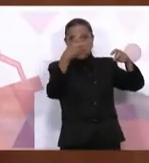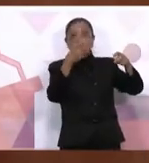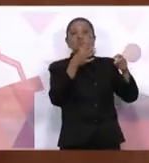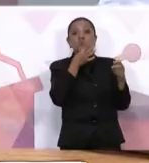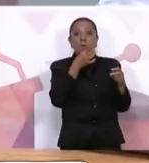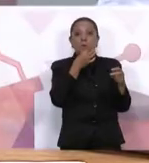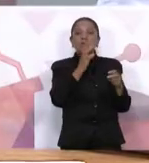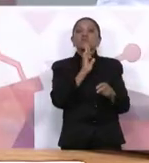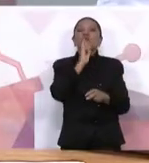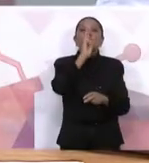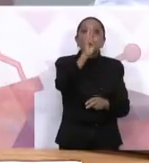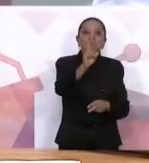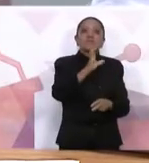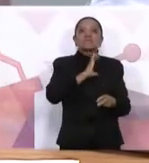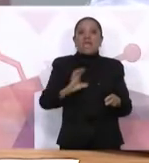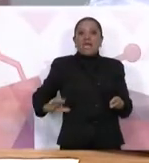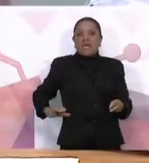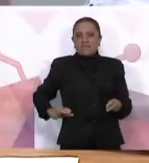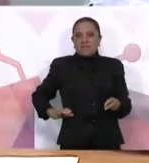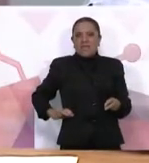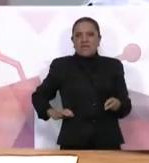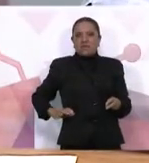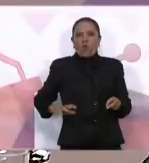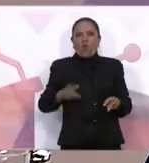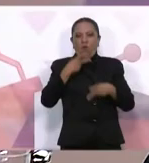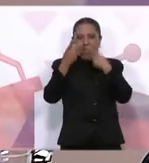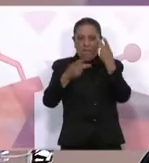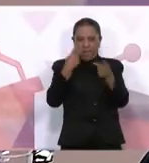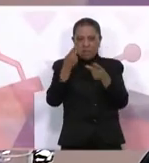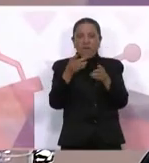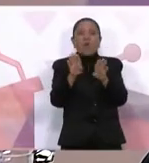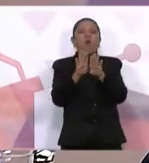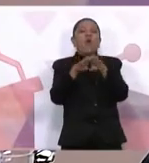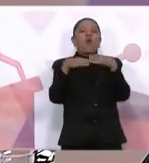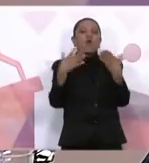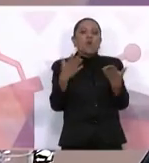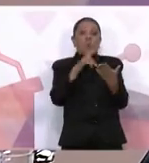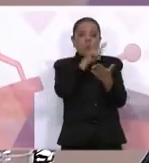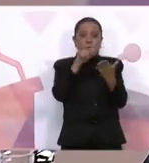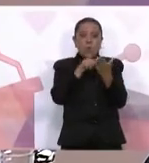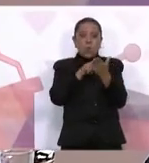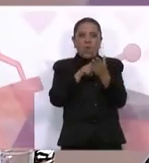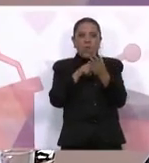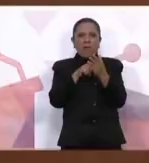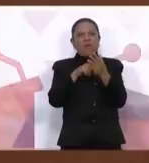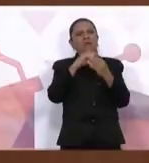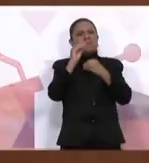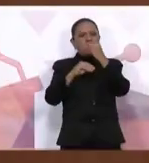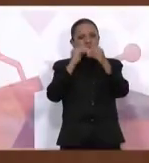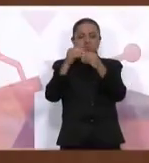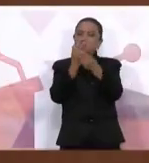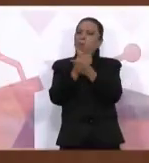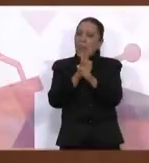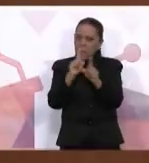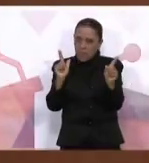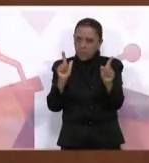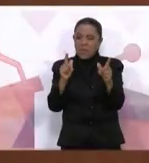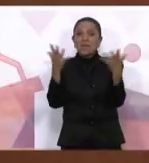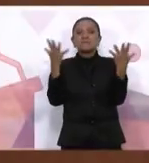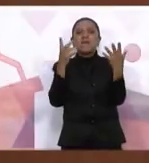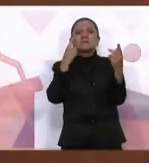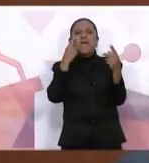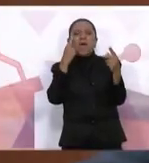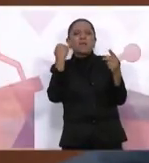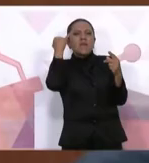ponente en la forma de un espacio de discusión libre se propicia el contraste de las ideas entre todos